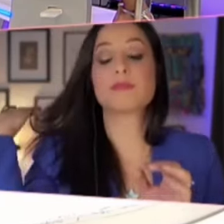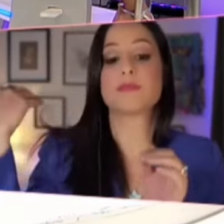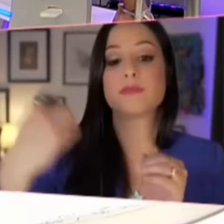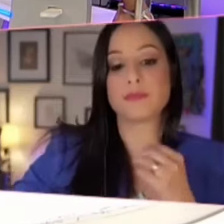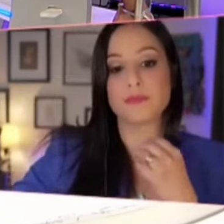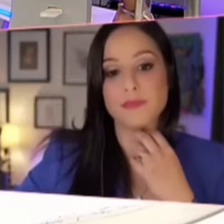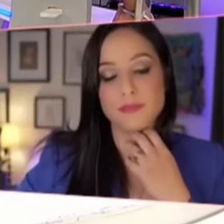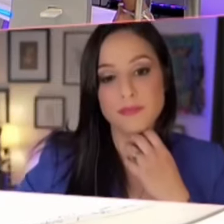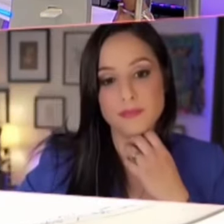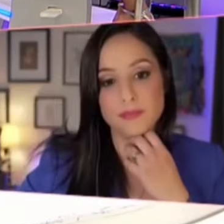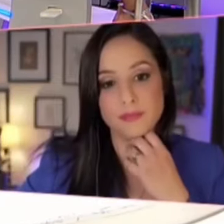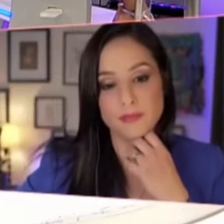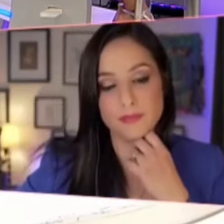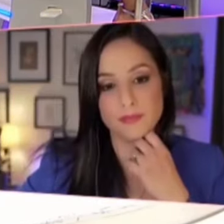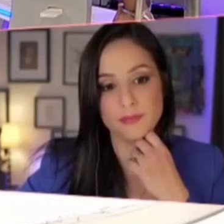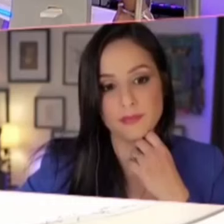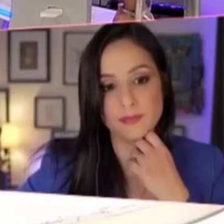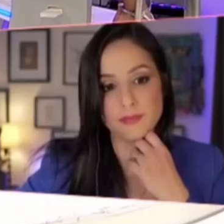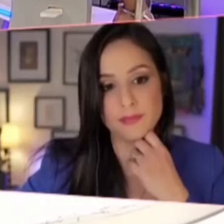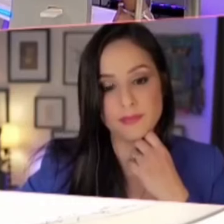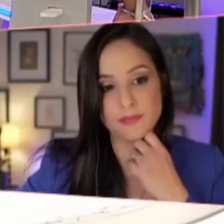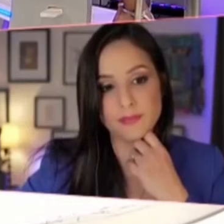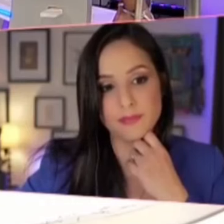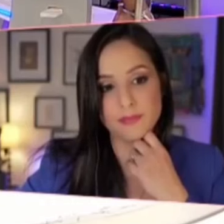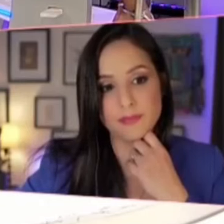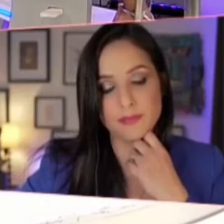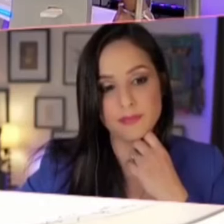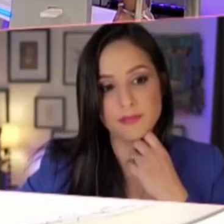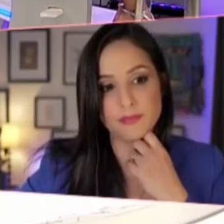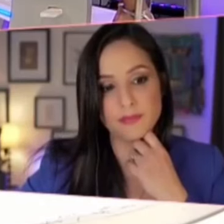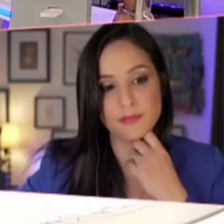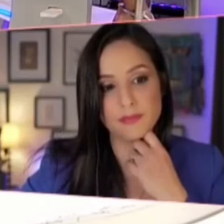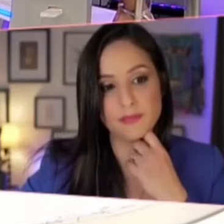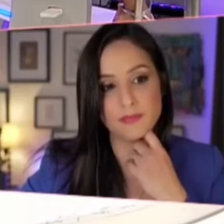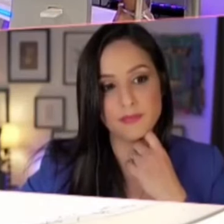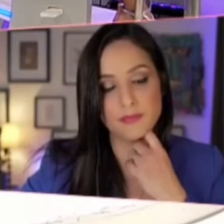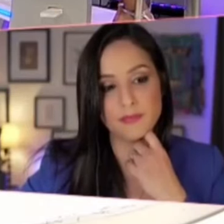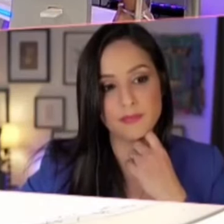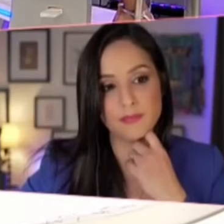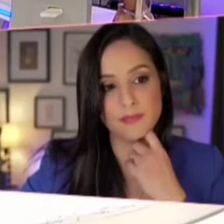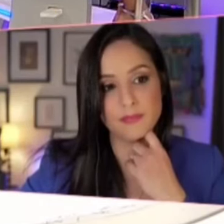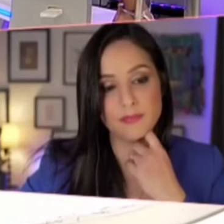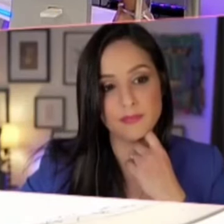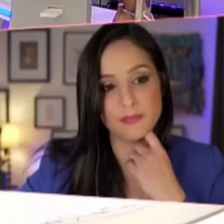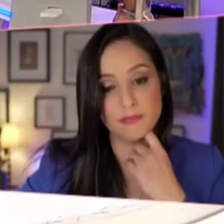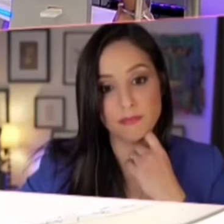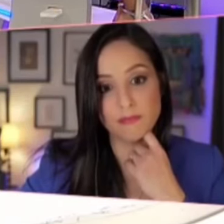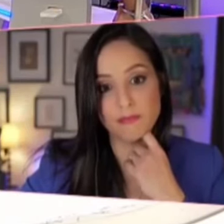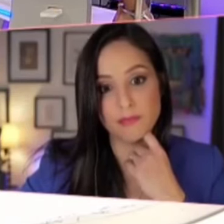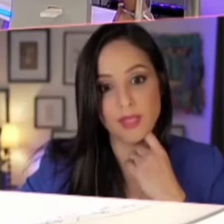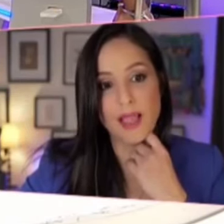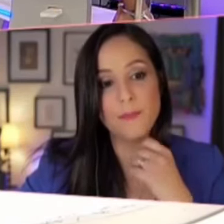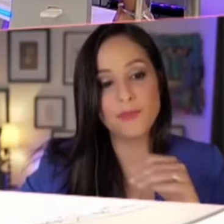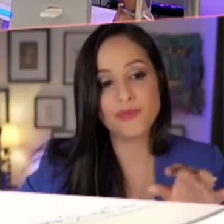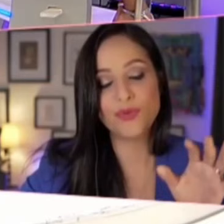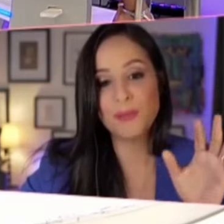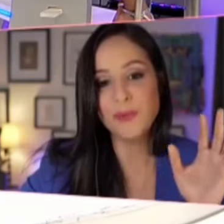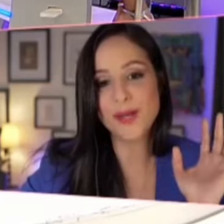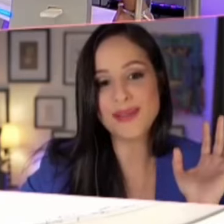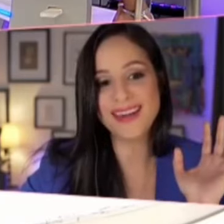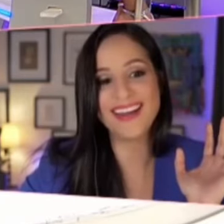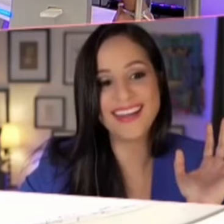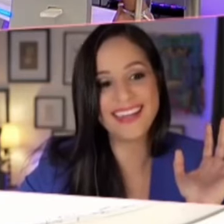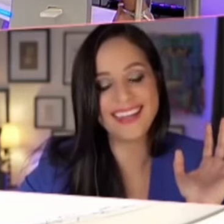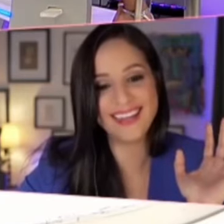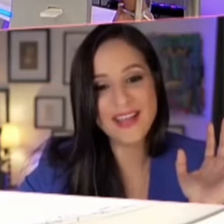repartimos los oficios. Una limpiadita semanal no hace daño. Exacto. Tienda Dolce Factory dice, las que trabajan tres días hablen de eso y se van a los